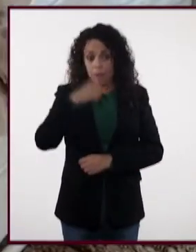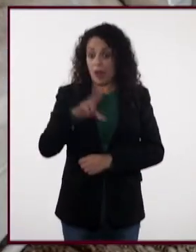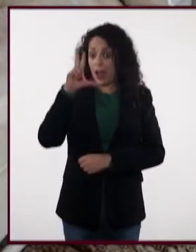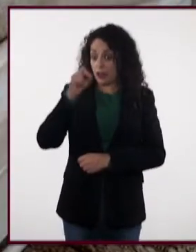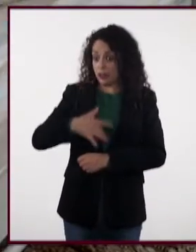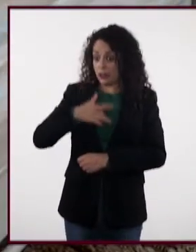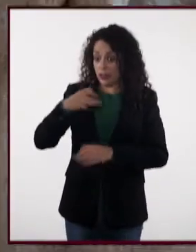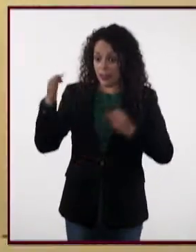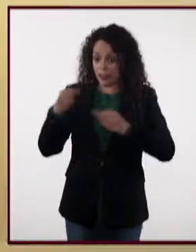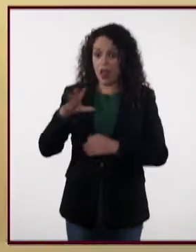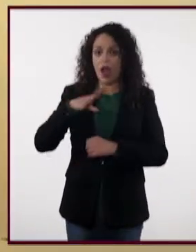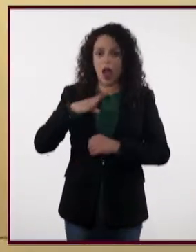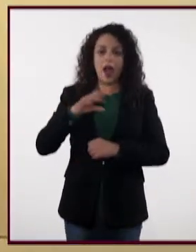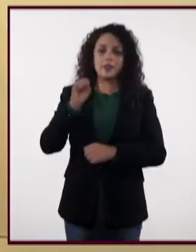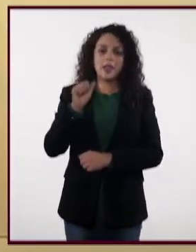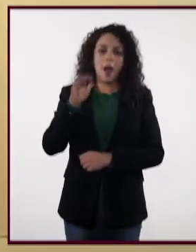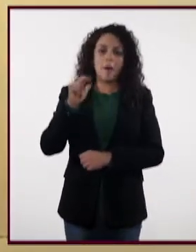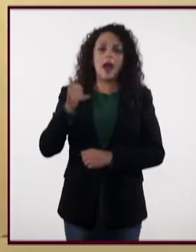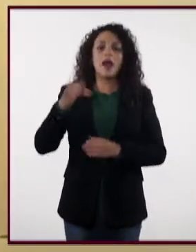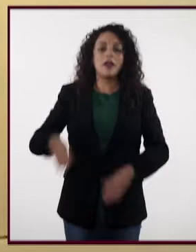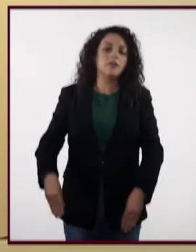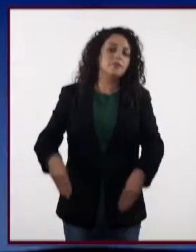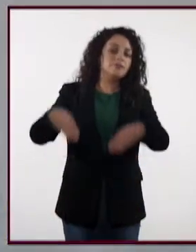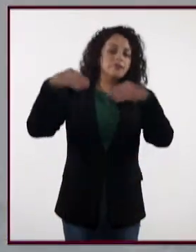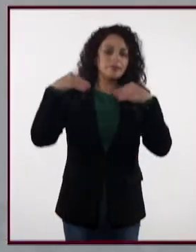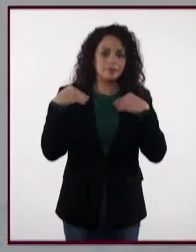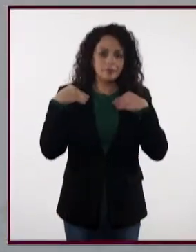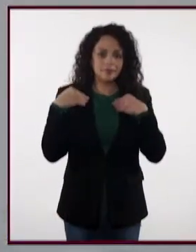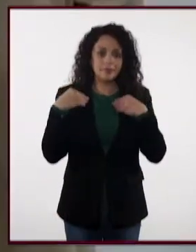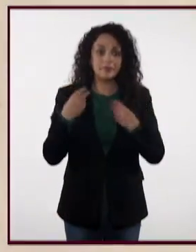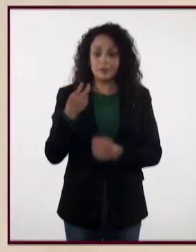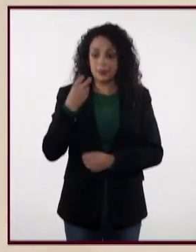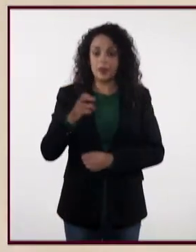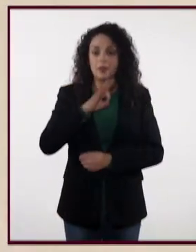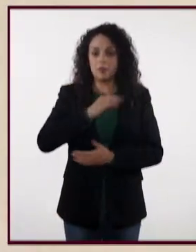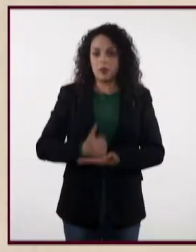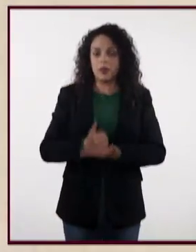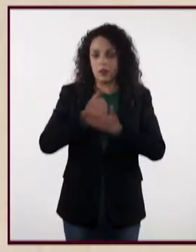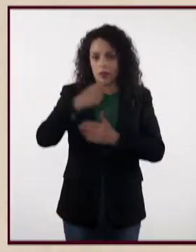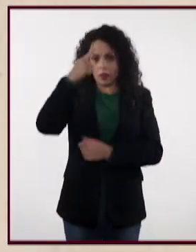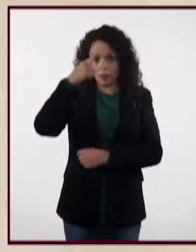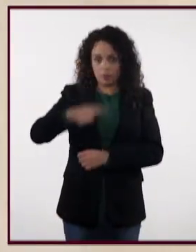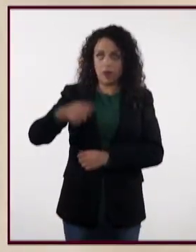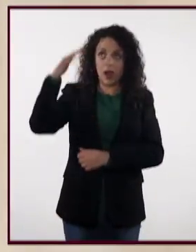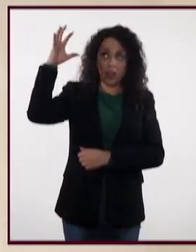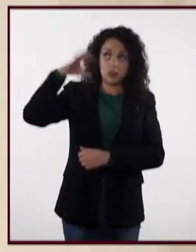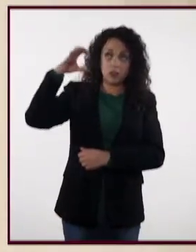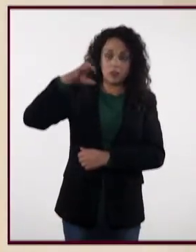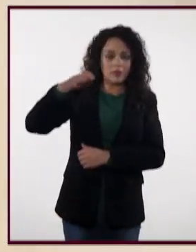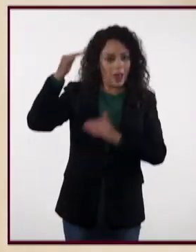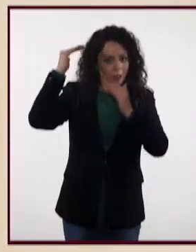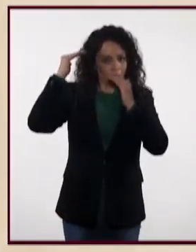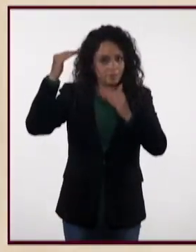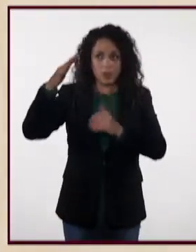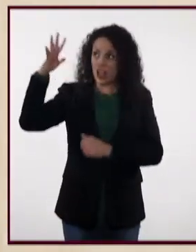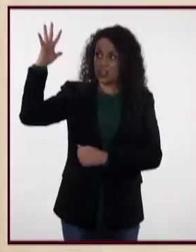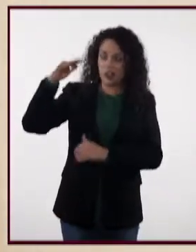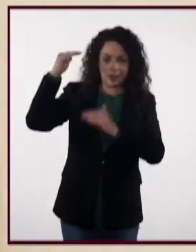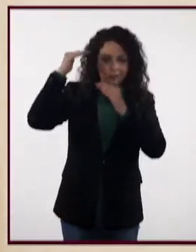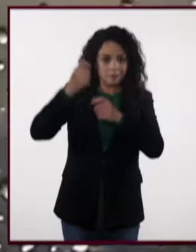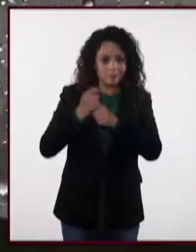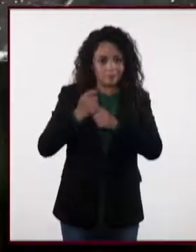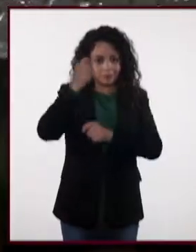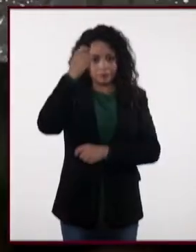hay colchas y sábanas. Con los textiles nos cubrimos del sol y la lluvia. Las lonas y mantas están hechas de